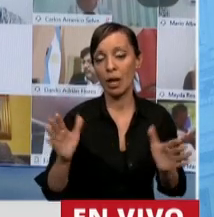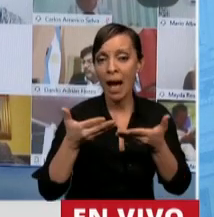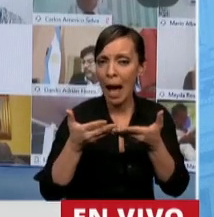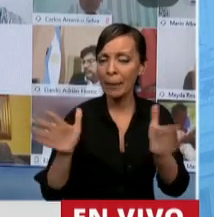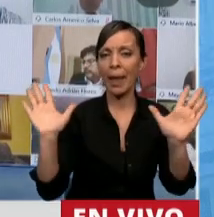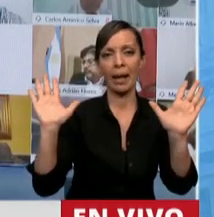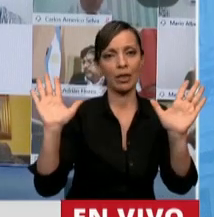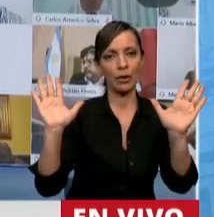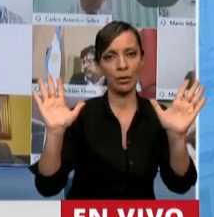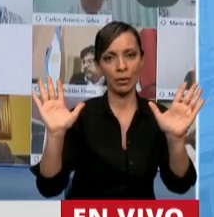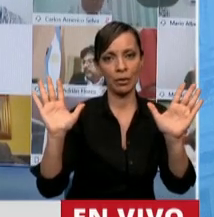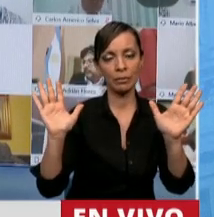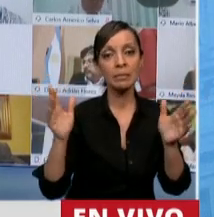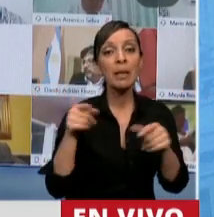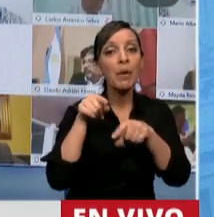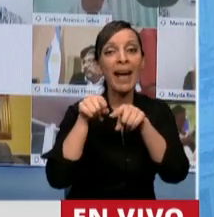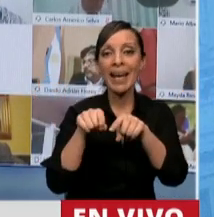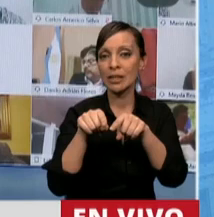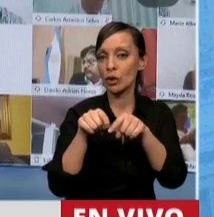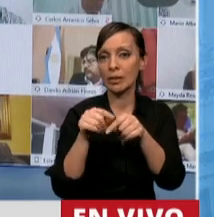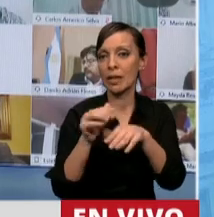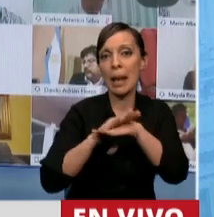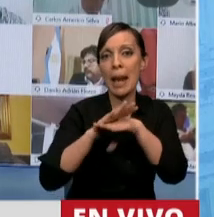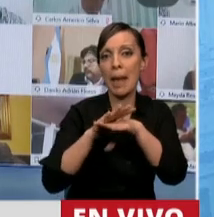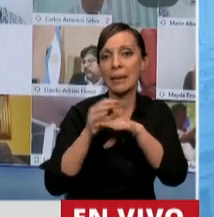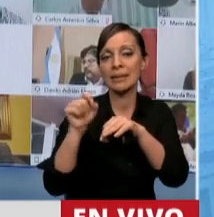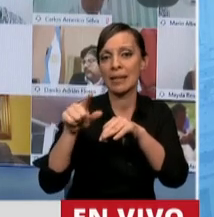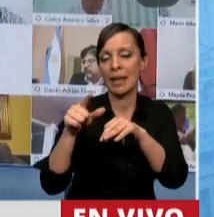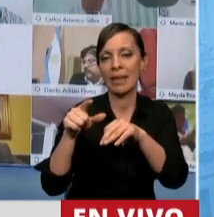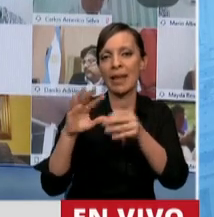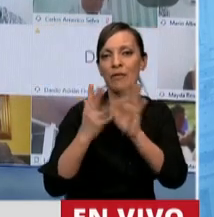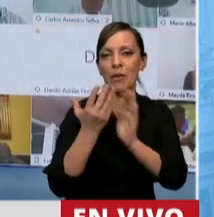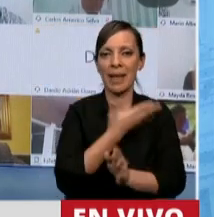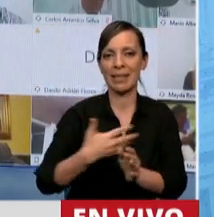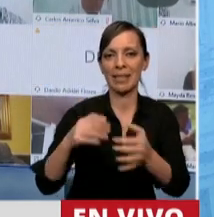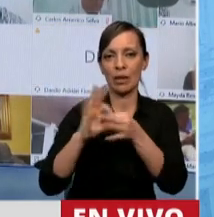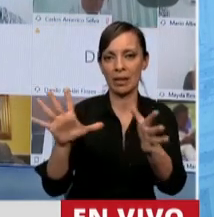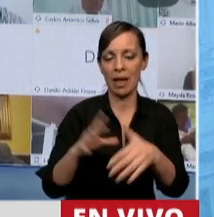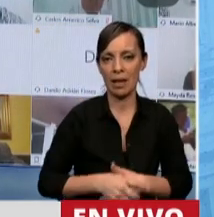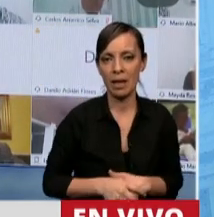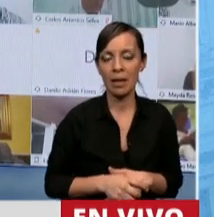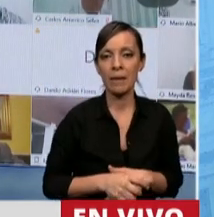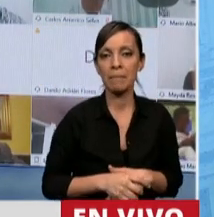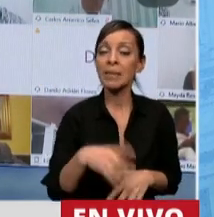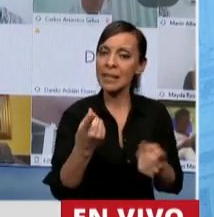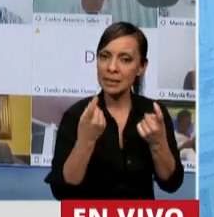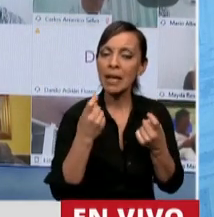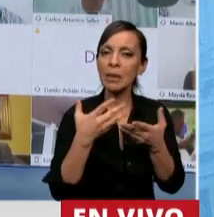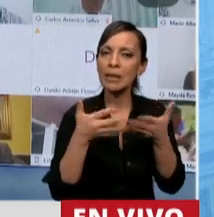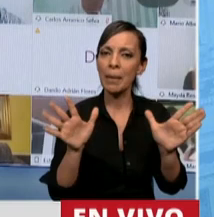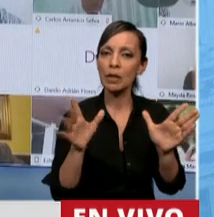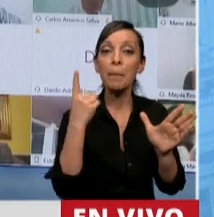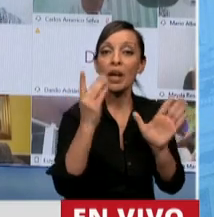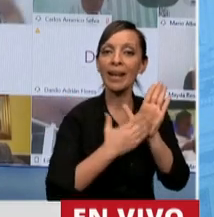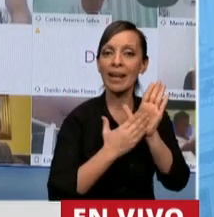abierto, el Parlamento vivo, porque es un elemento esencial del Estado democrático. Nosotros queremos ese Parlamento vivo, lo queremos abierto, lo queremos con